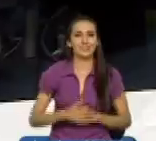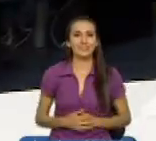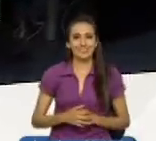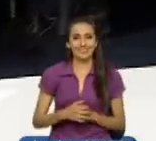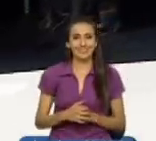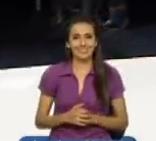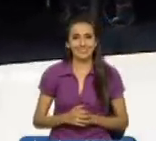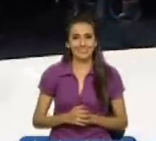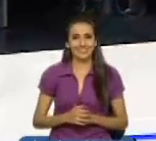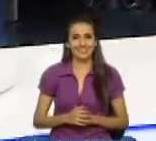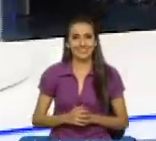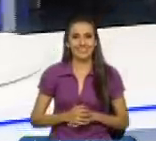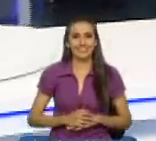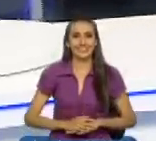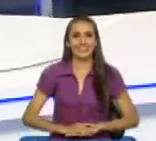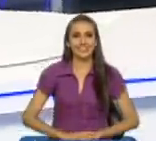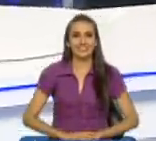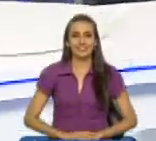jun